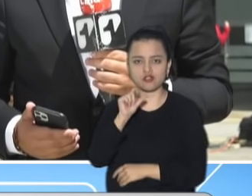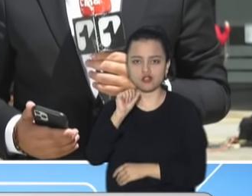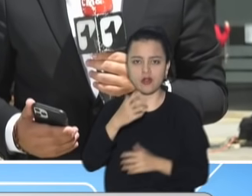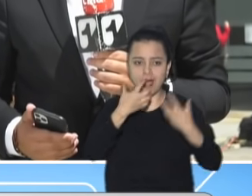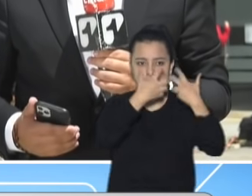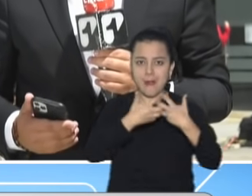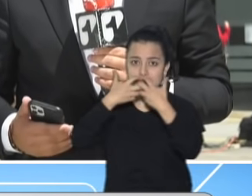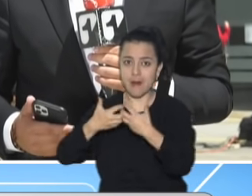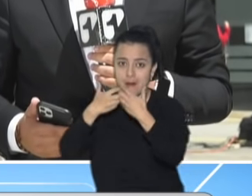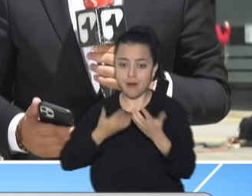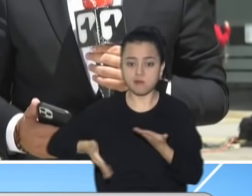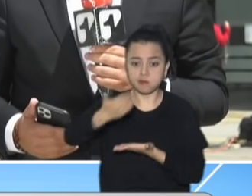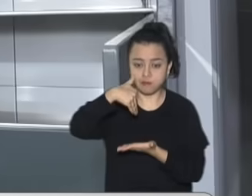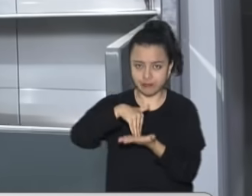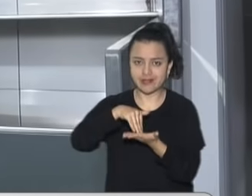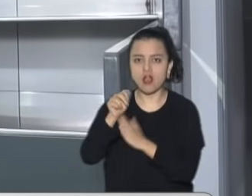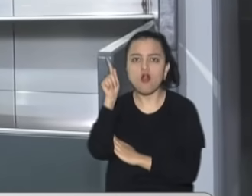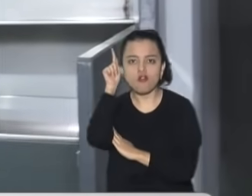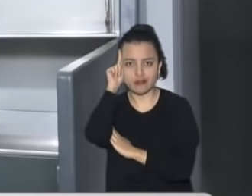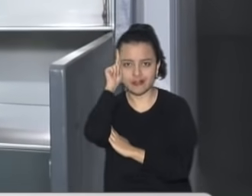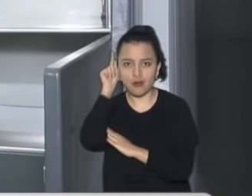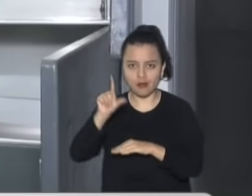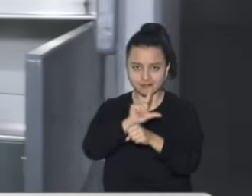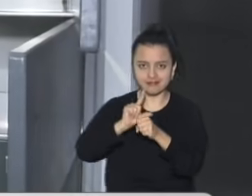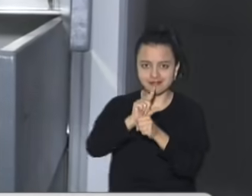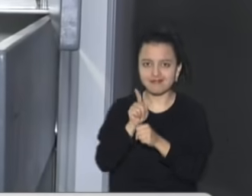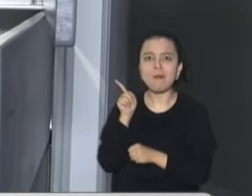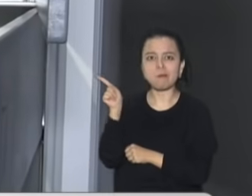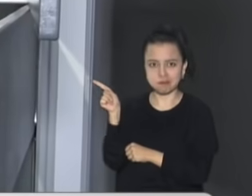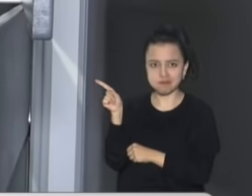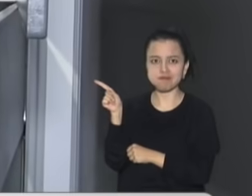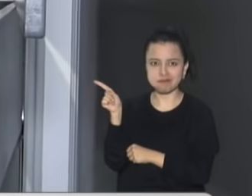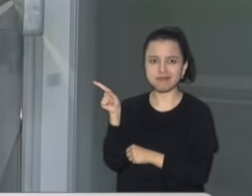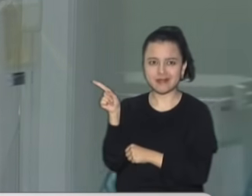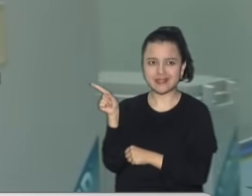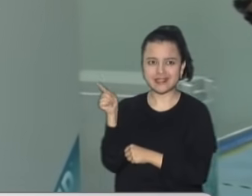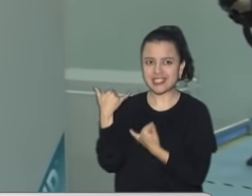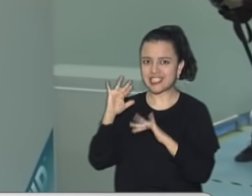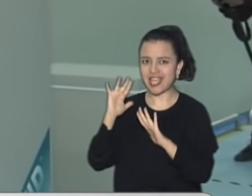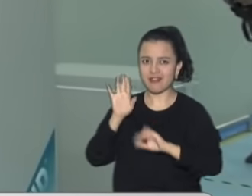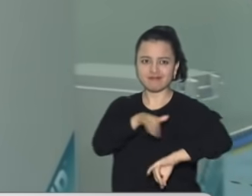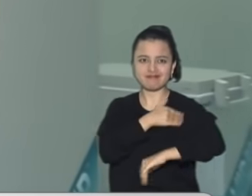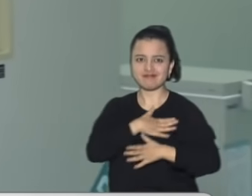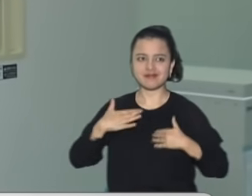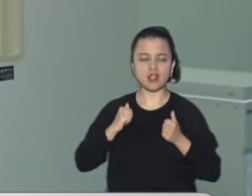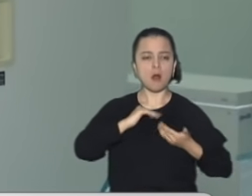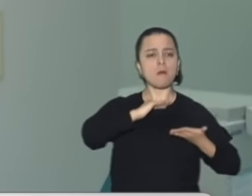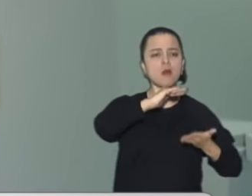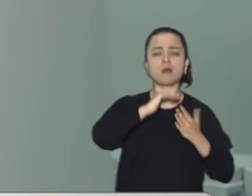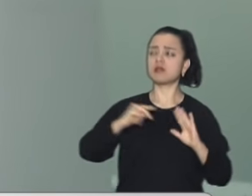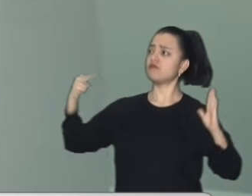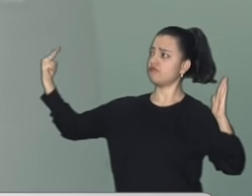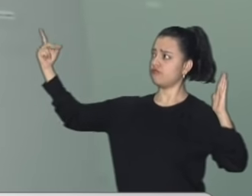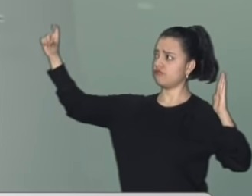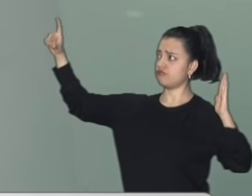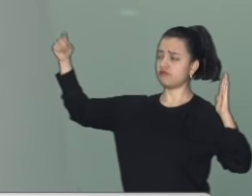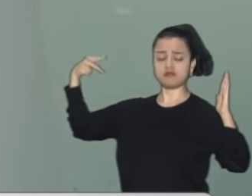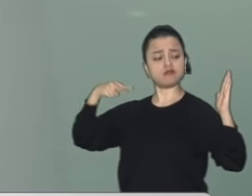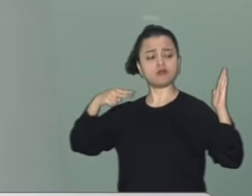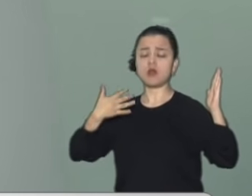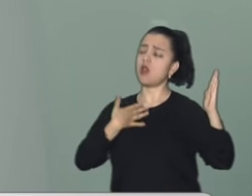de Fontibón. Hace pocos minutos el Ministerio de Salud hizo entrega formal y también mostró a toda Colombia cómo son